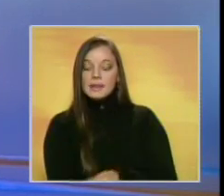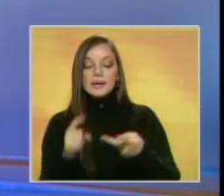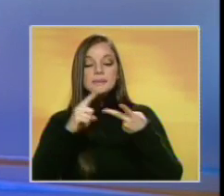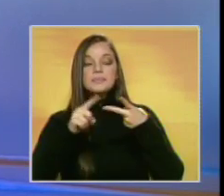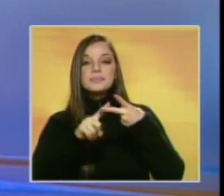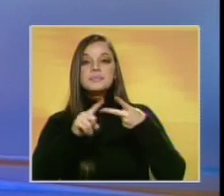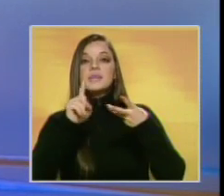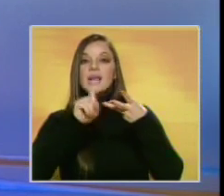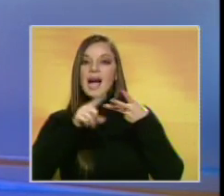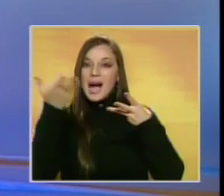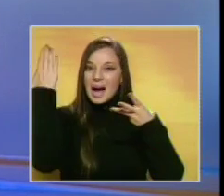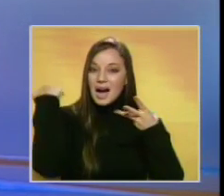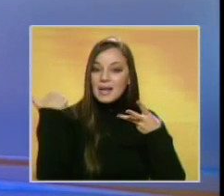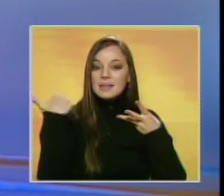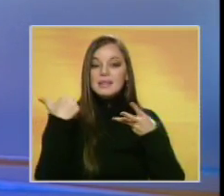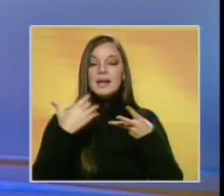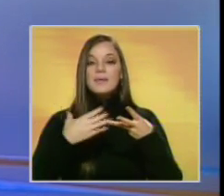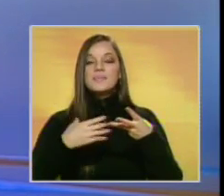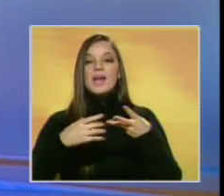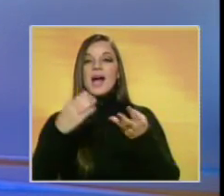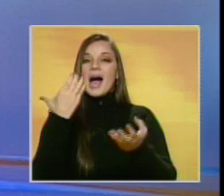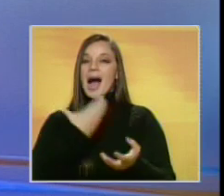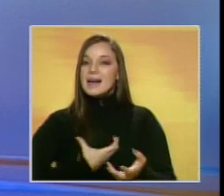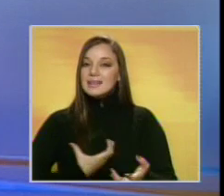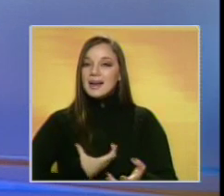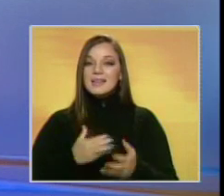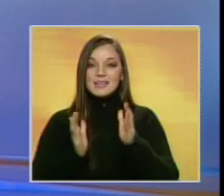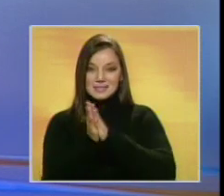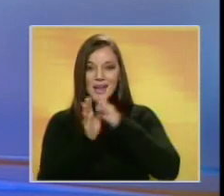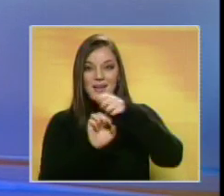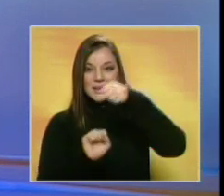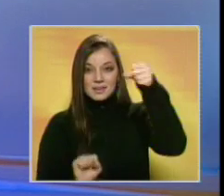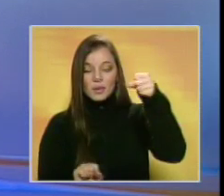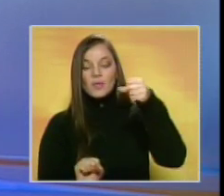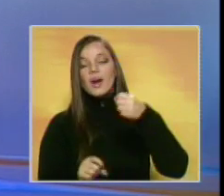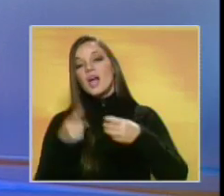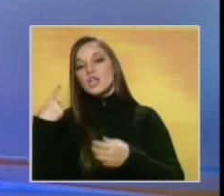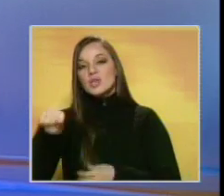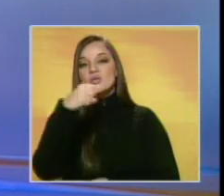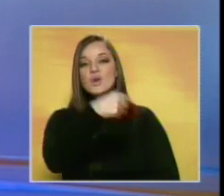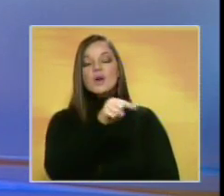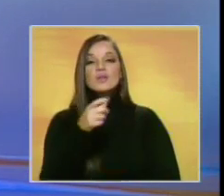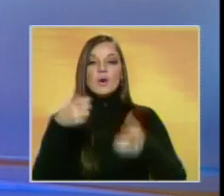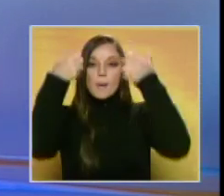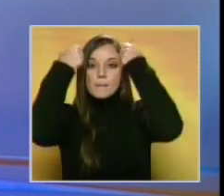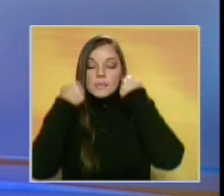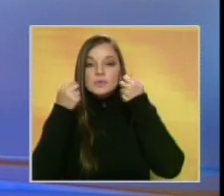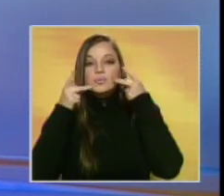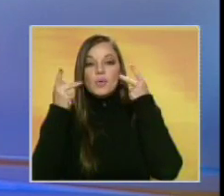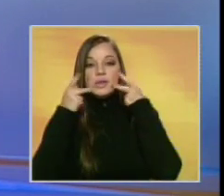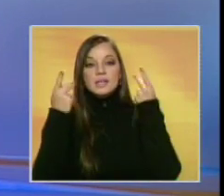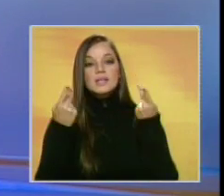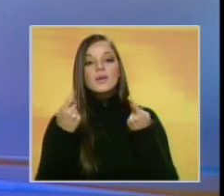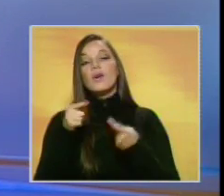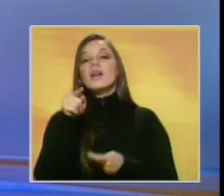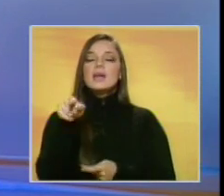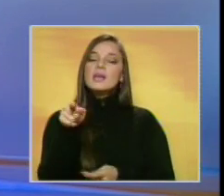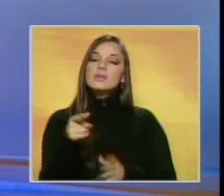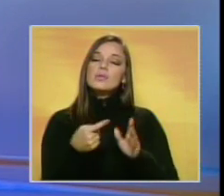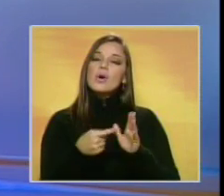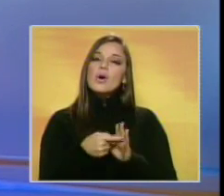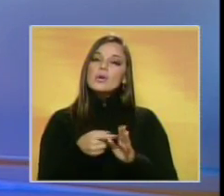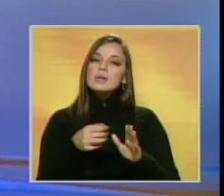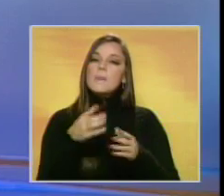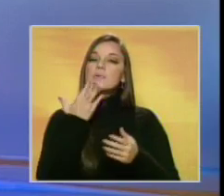Ledesma, el exalcalde de San Cristóbal, Daniel Ceballos, y demás llamados presos políticos venezolanos, como demostración de respeto a